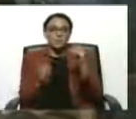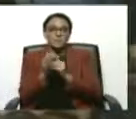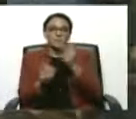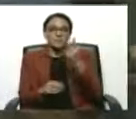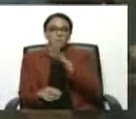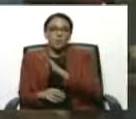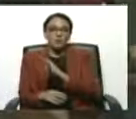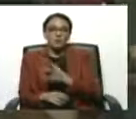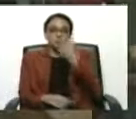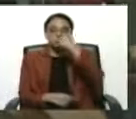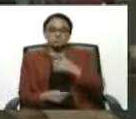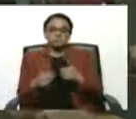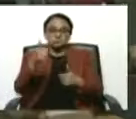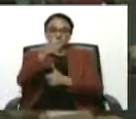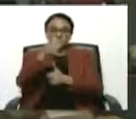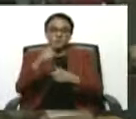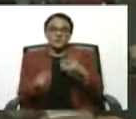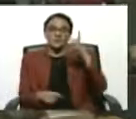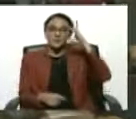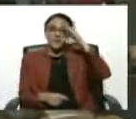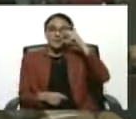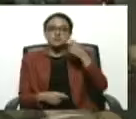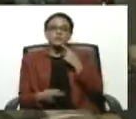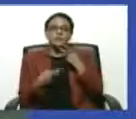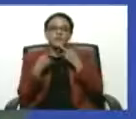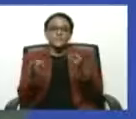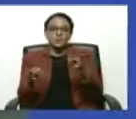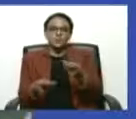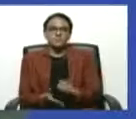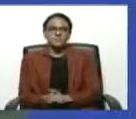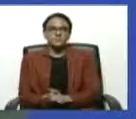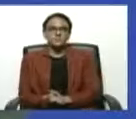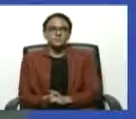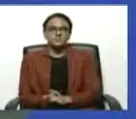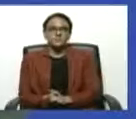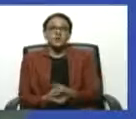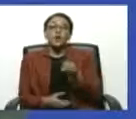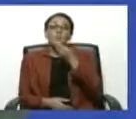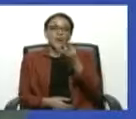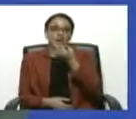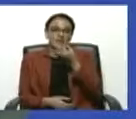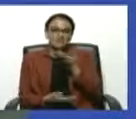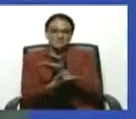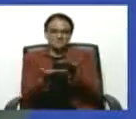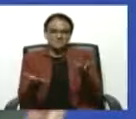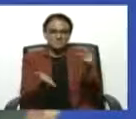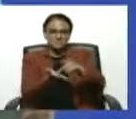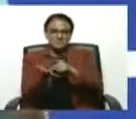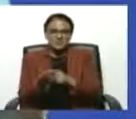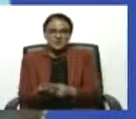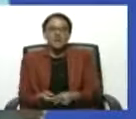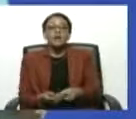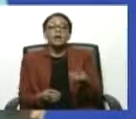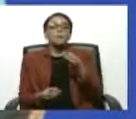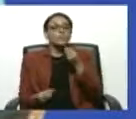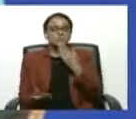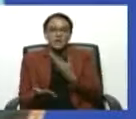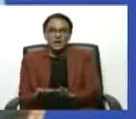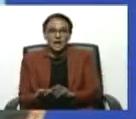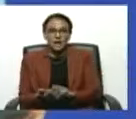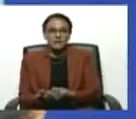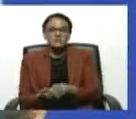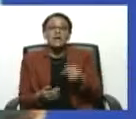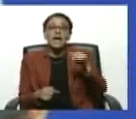República, la doctora Delcy Rodríguez, a quien de inmediato dejamos en el uso de la palabra. Han sido dos días de buen debate de